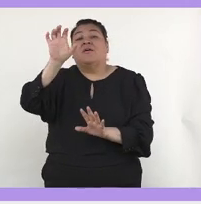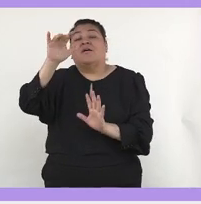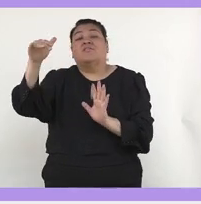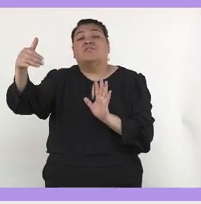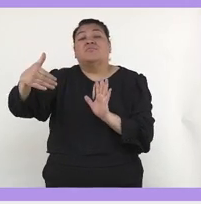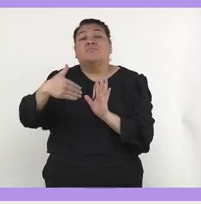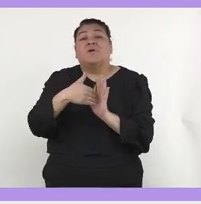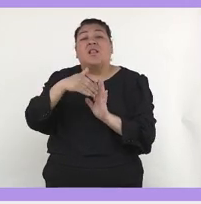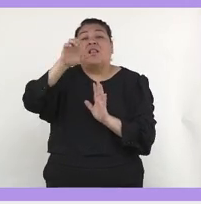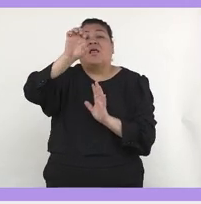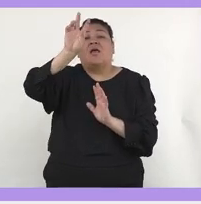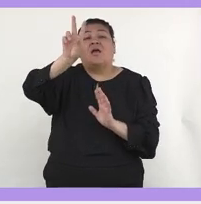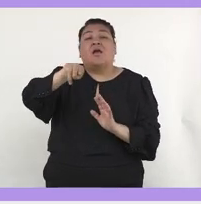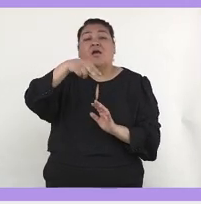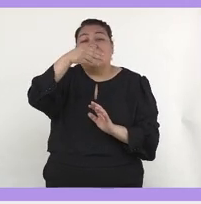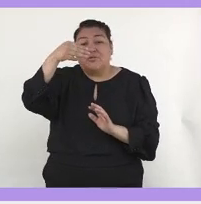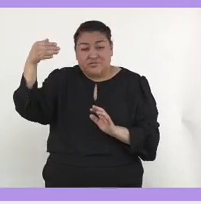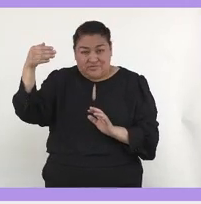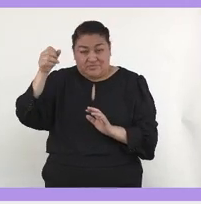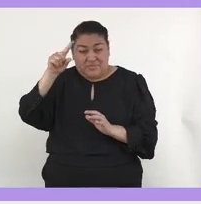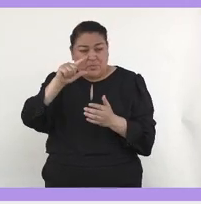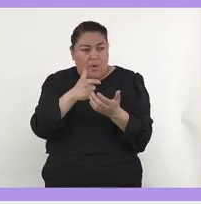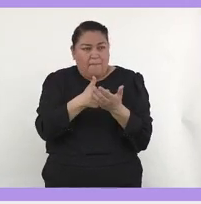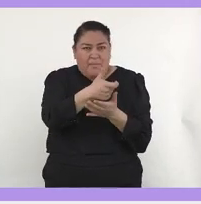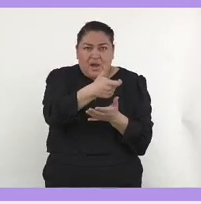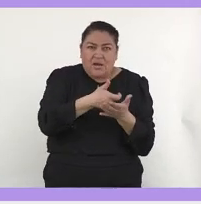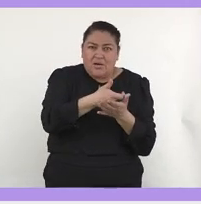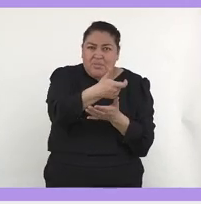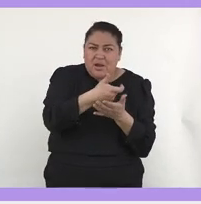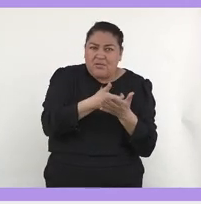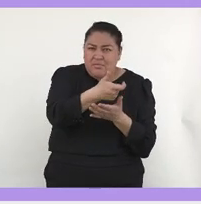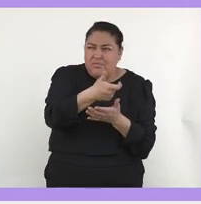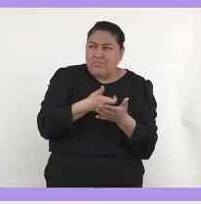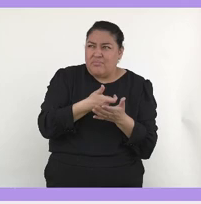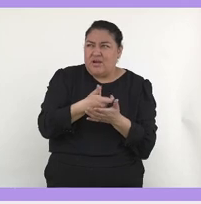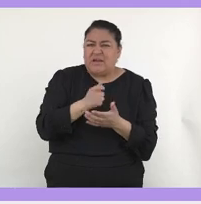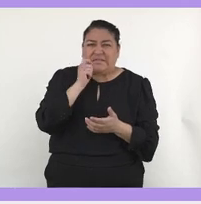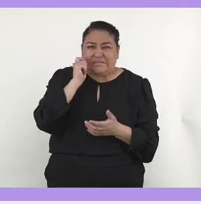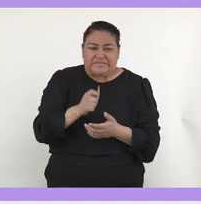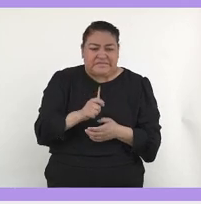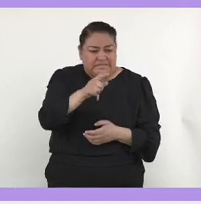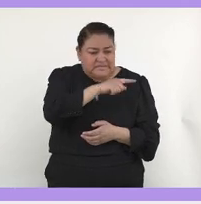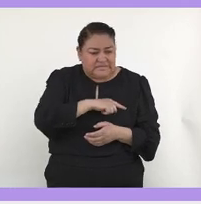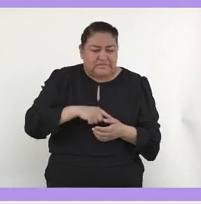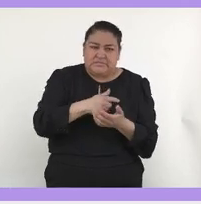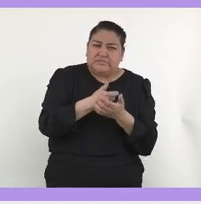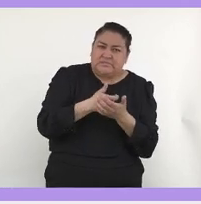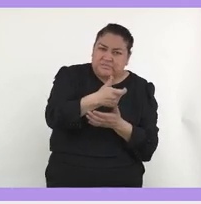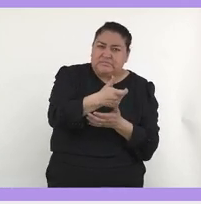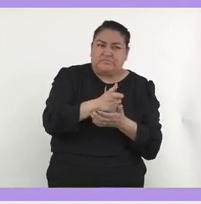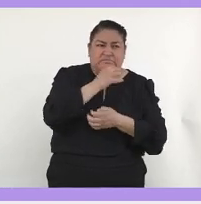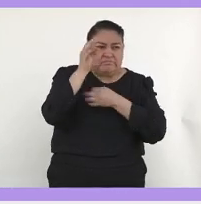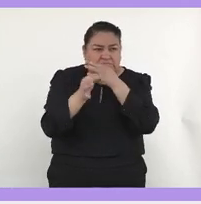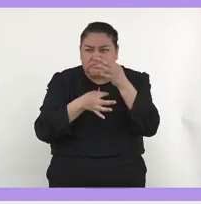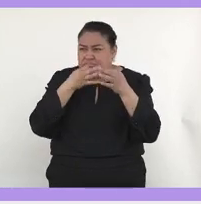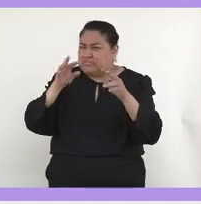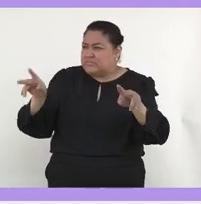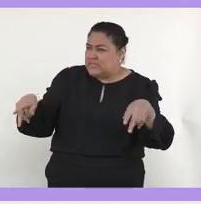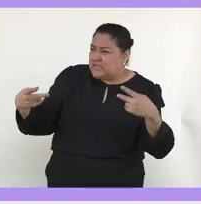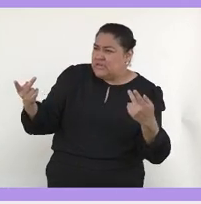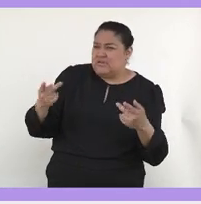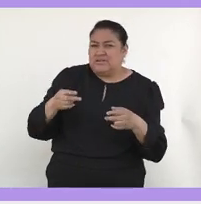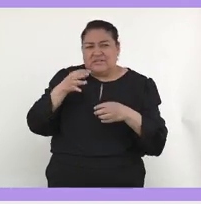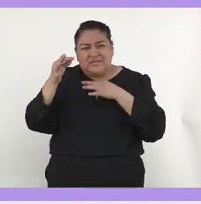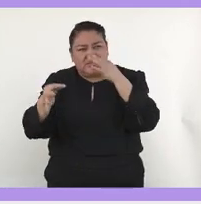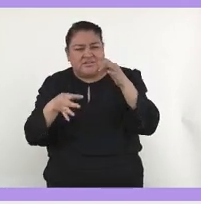de la fuerza y del impacto que están generando a través de esas personas no que que van impactando incluso con campañas comerciales hacia hacia